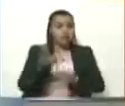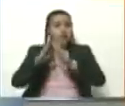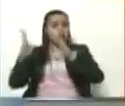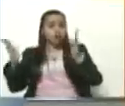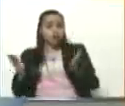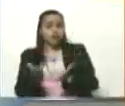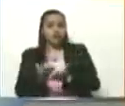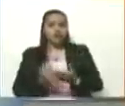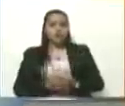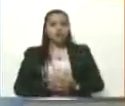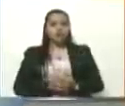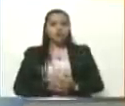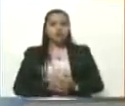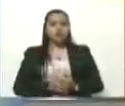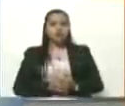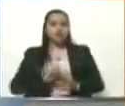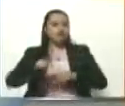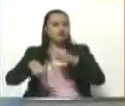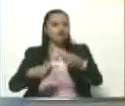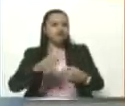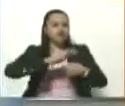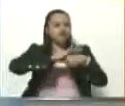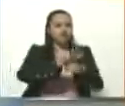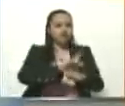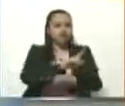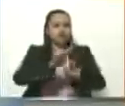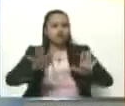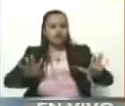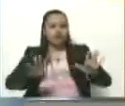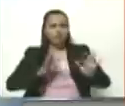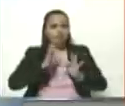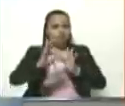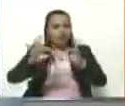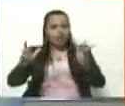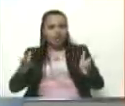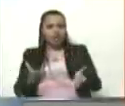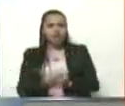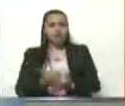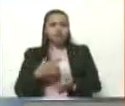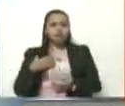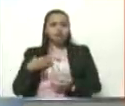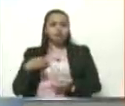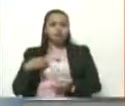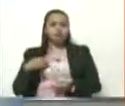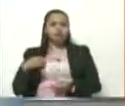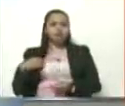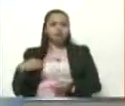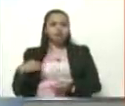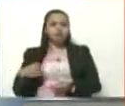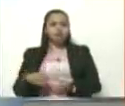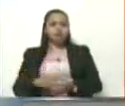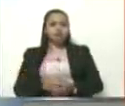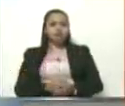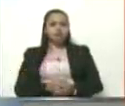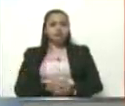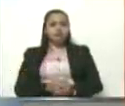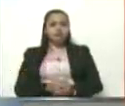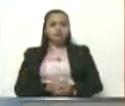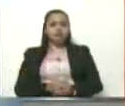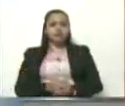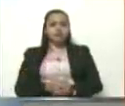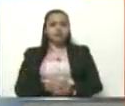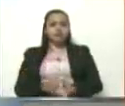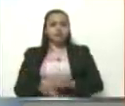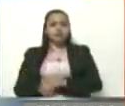mundo por la pandemia del coi 19 en medio d lo que significó